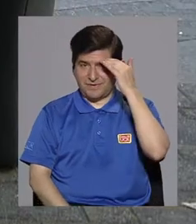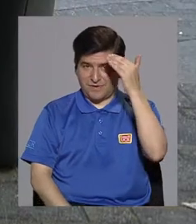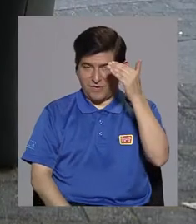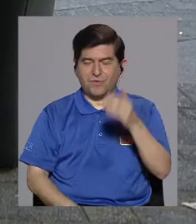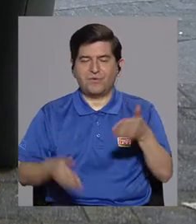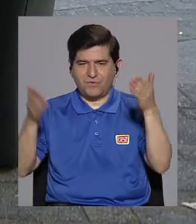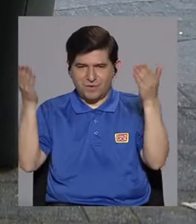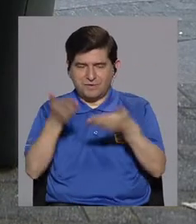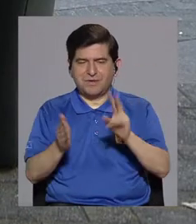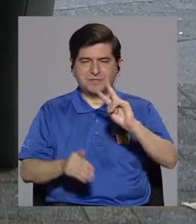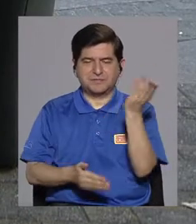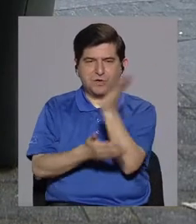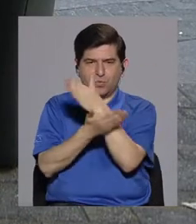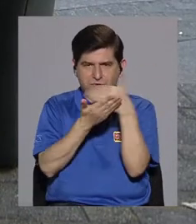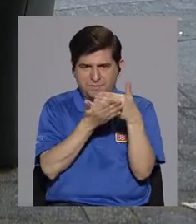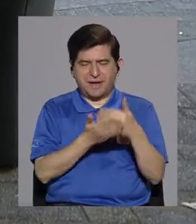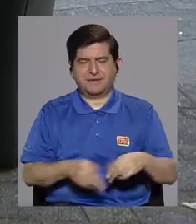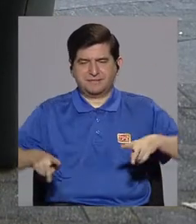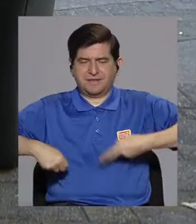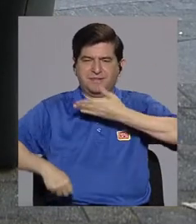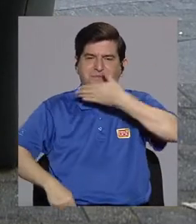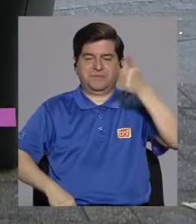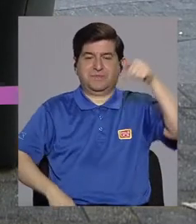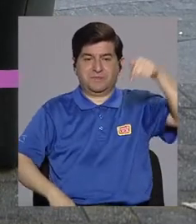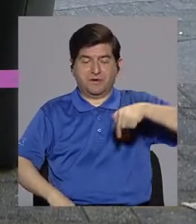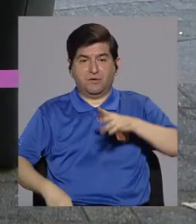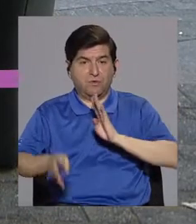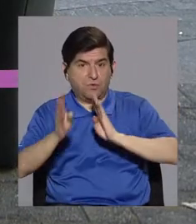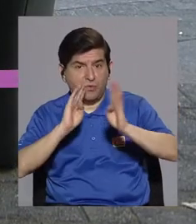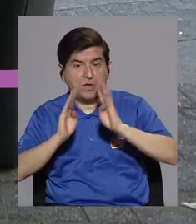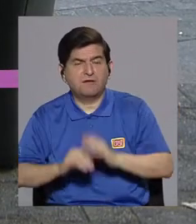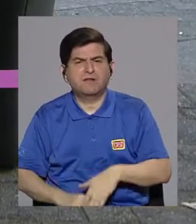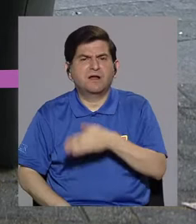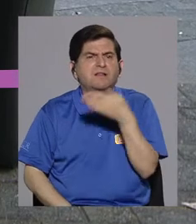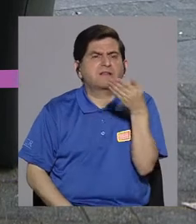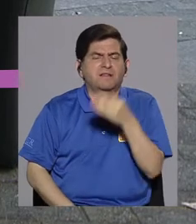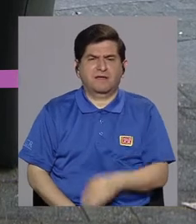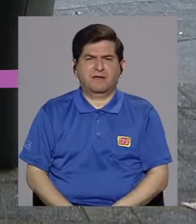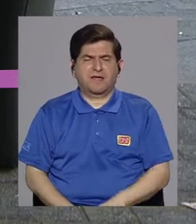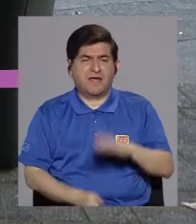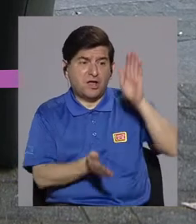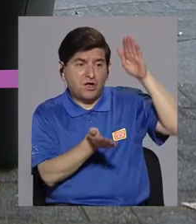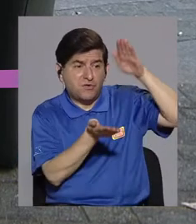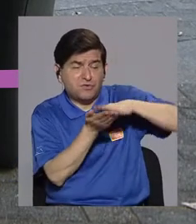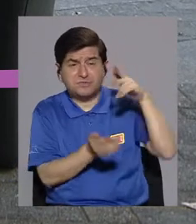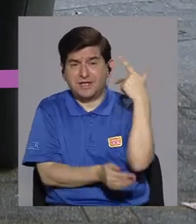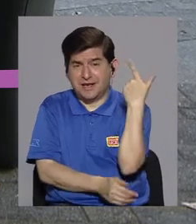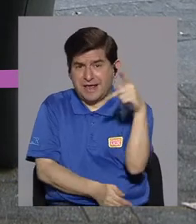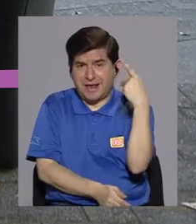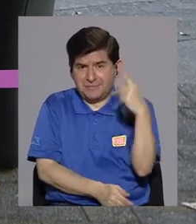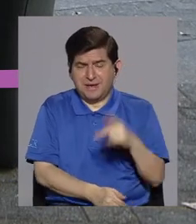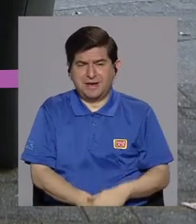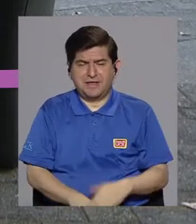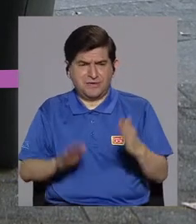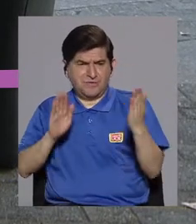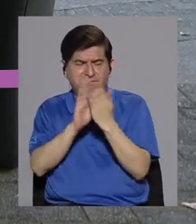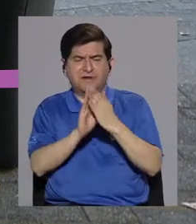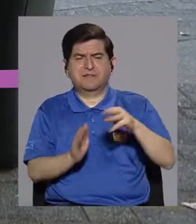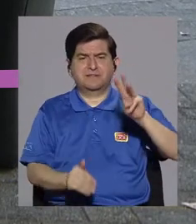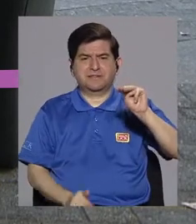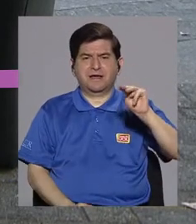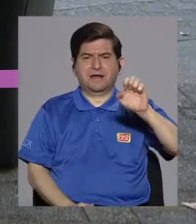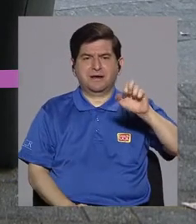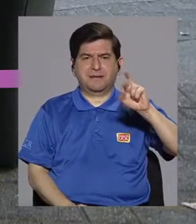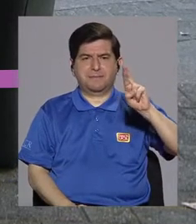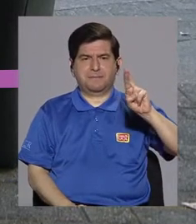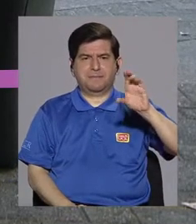Hola, bienvenidos a este segundo segmento de Vivir Mejor. Estamos hablando acerca de cómo reducir los riesgos de la exposición de